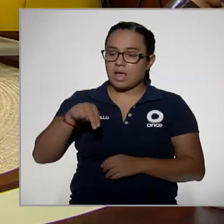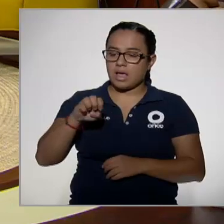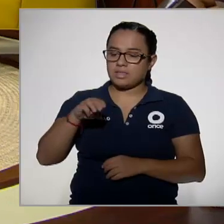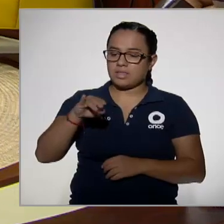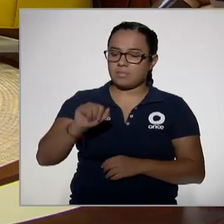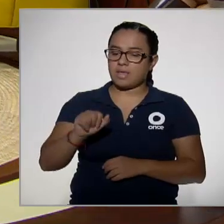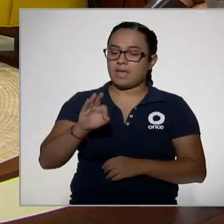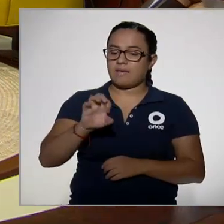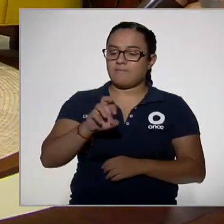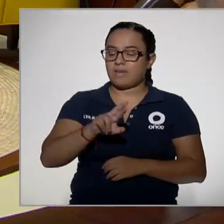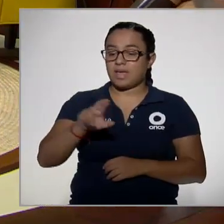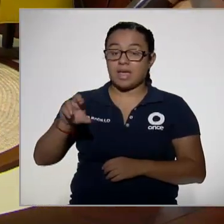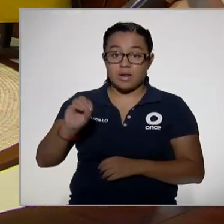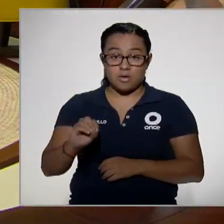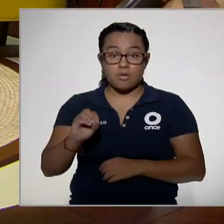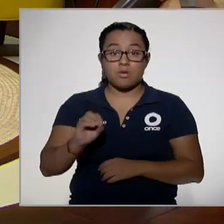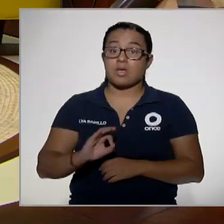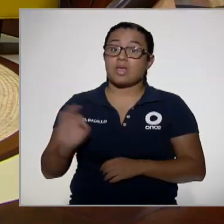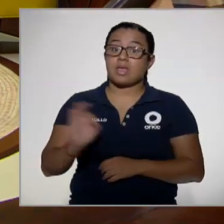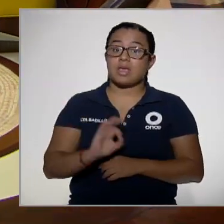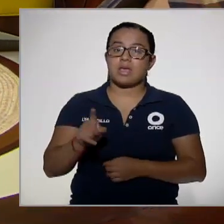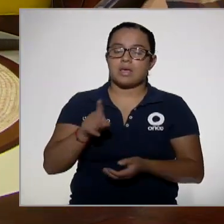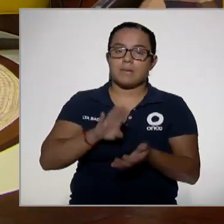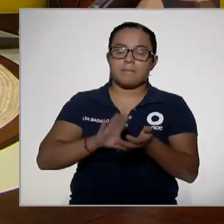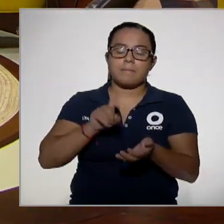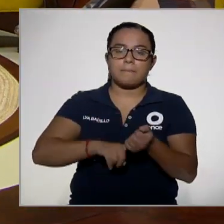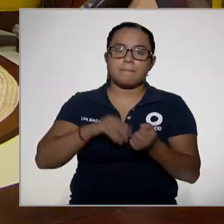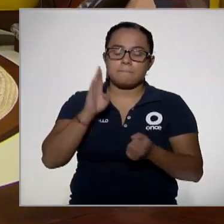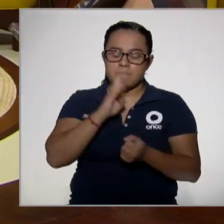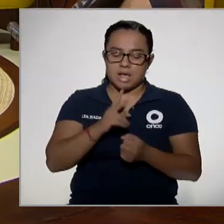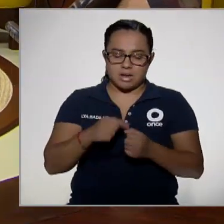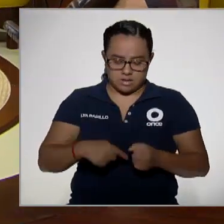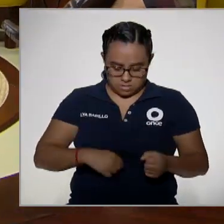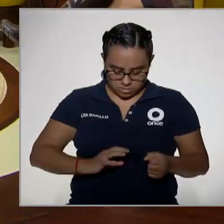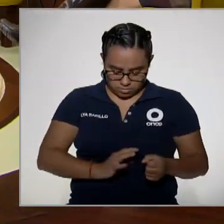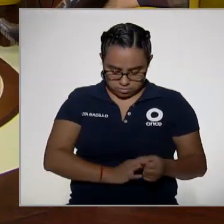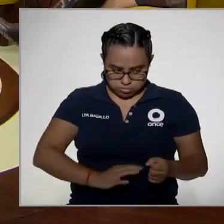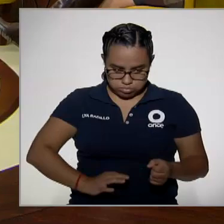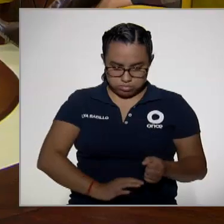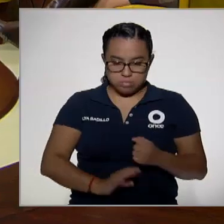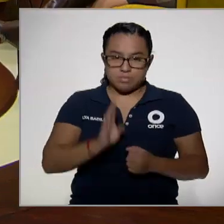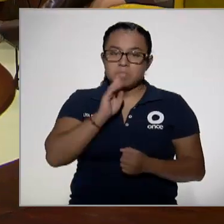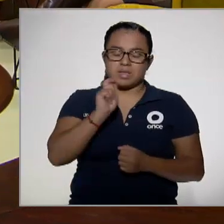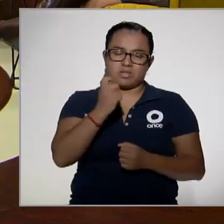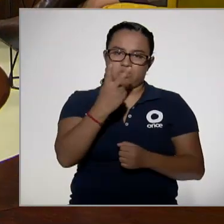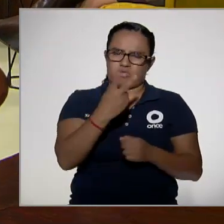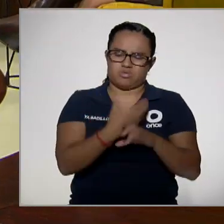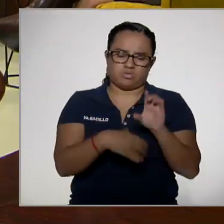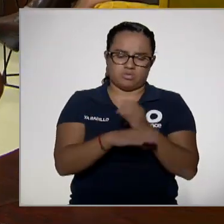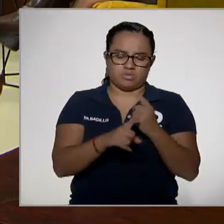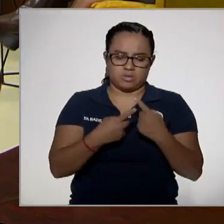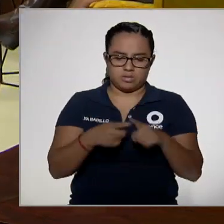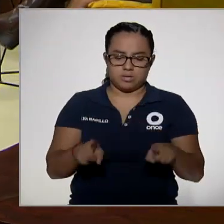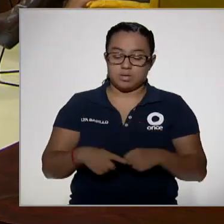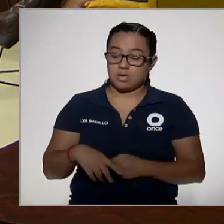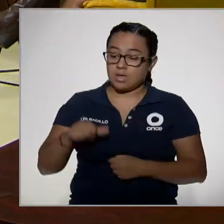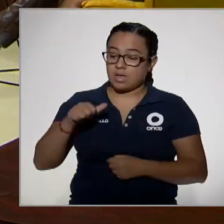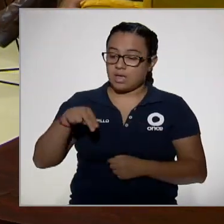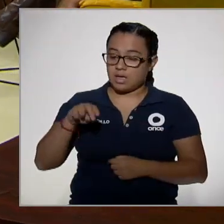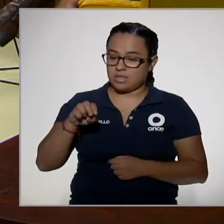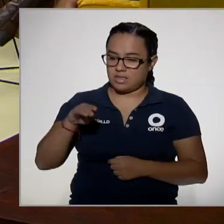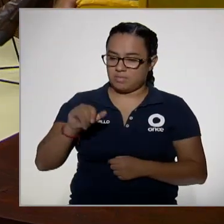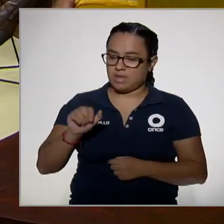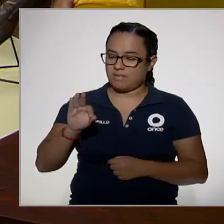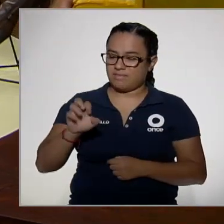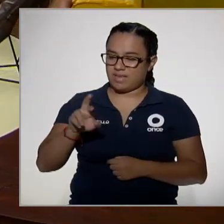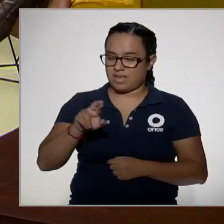y que a lo mejor tenía mala absorción intestinal son dos cosas diferentes si la anemia ferropénica como